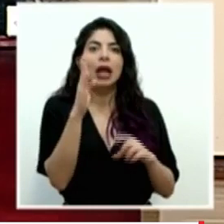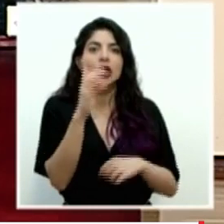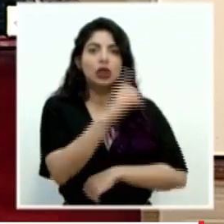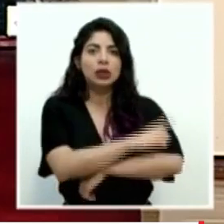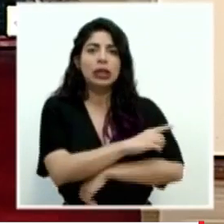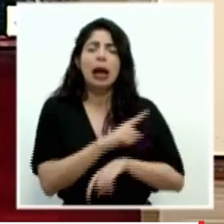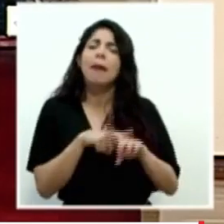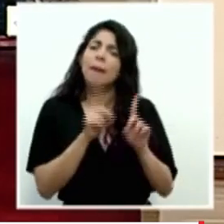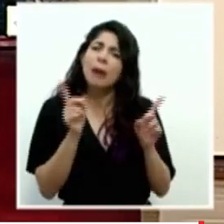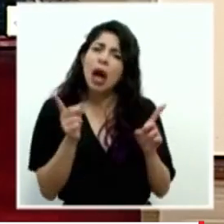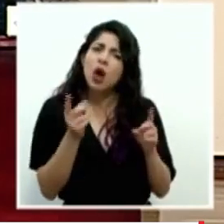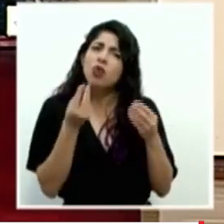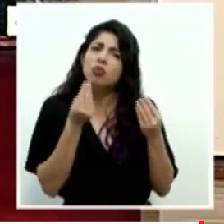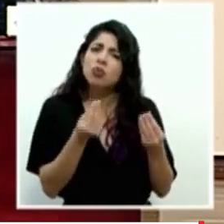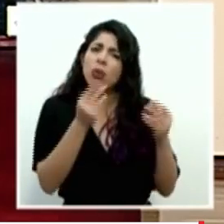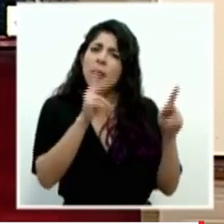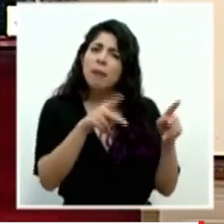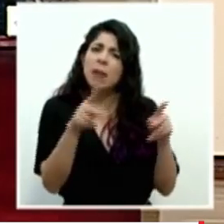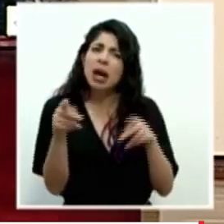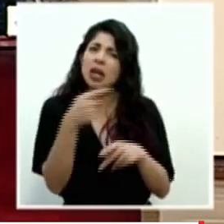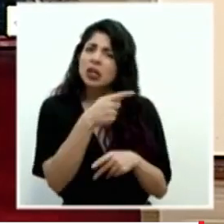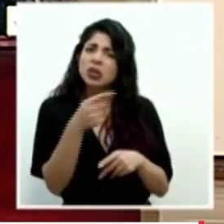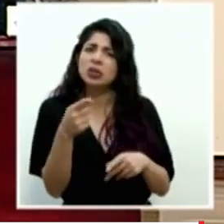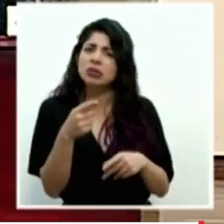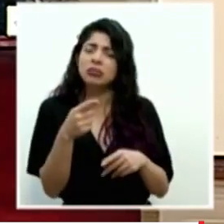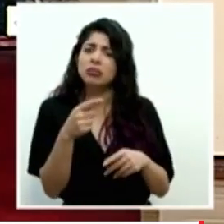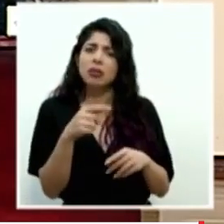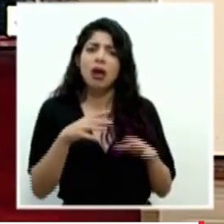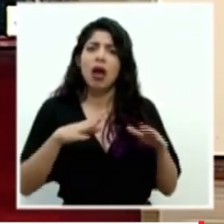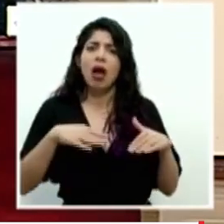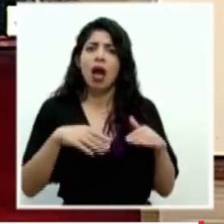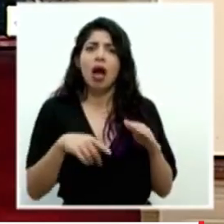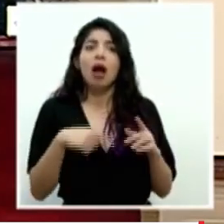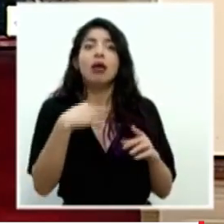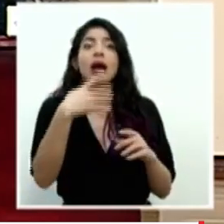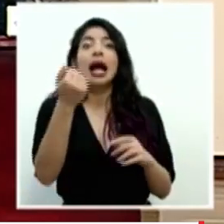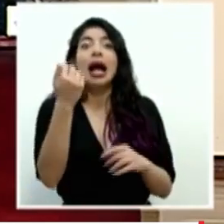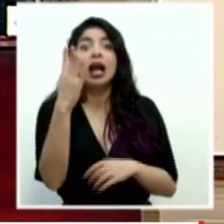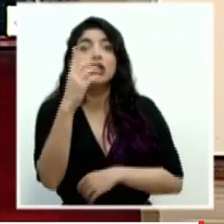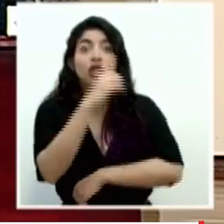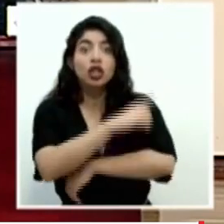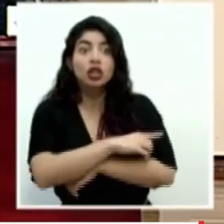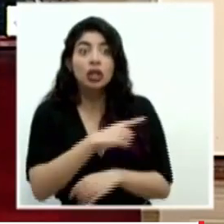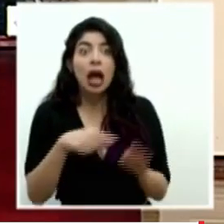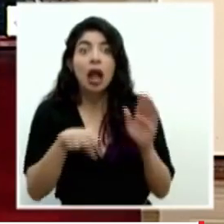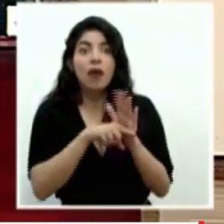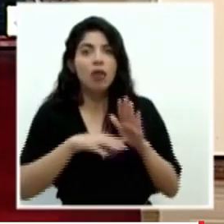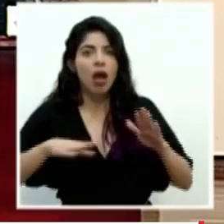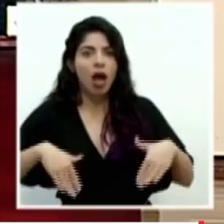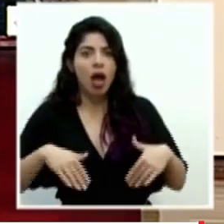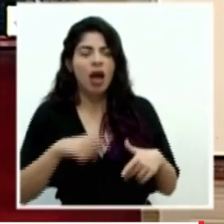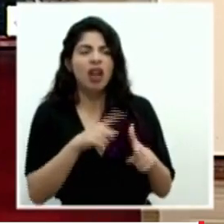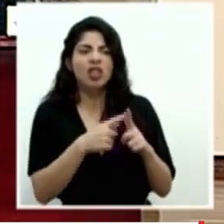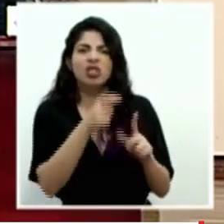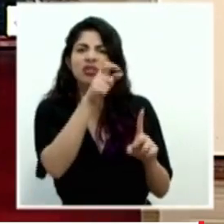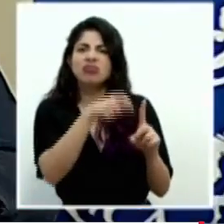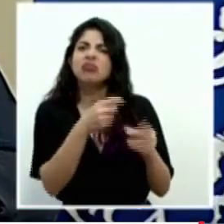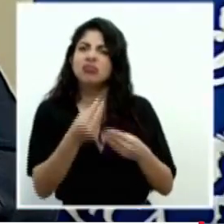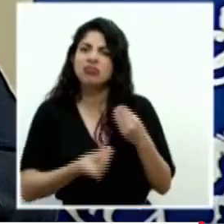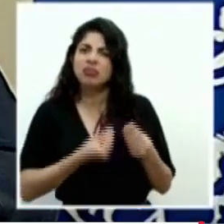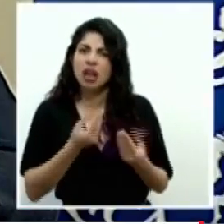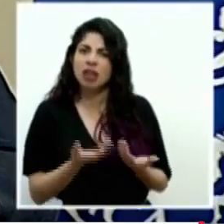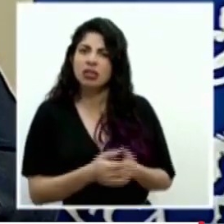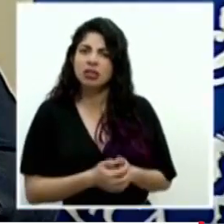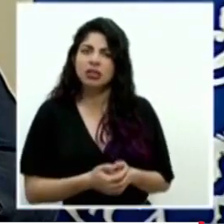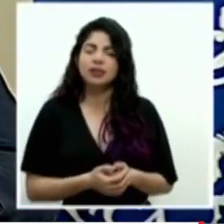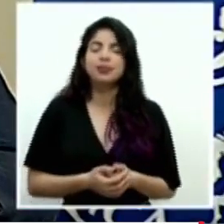días. Sin embargo, hay muchas personas que no negativizan a los 14 días. ¿Qué sucede en esos casos?